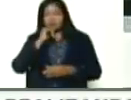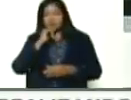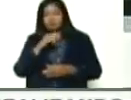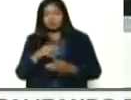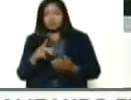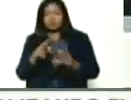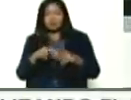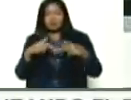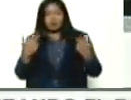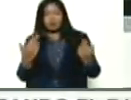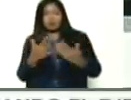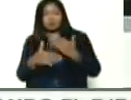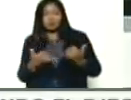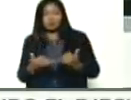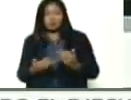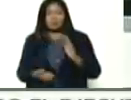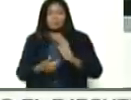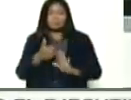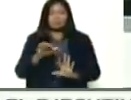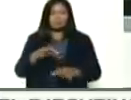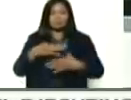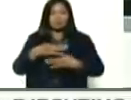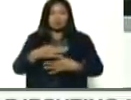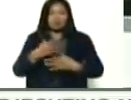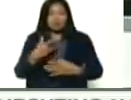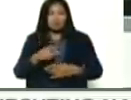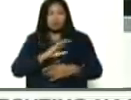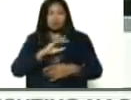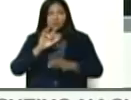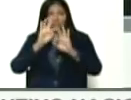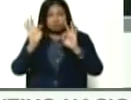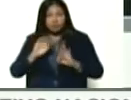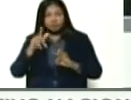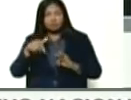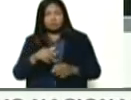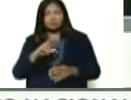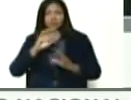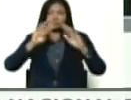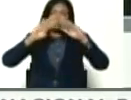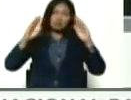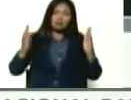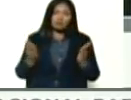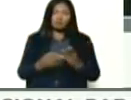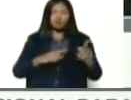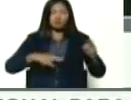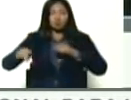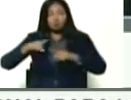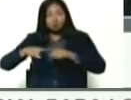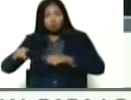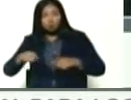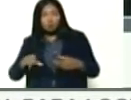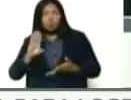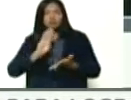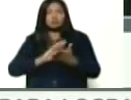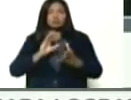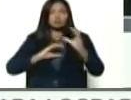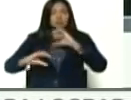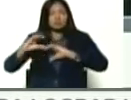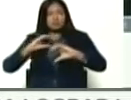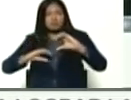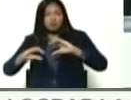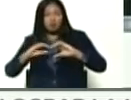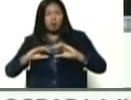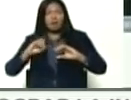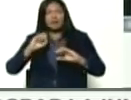revistas de mayor prestigio que debilidad del mundo y además en coordinación con los centros científicos de